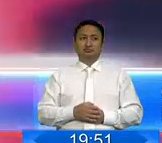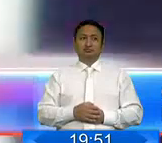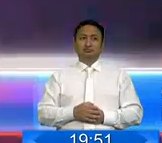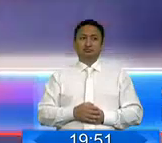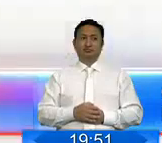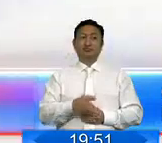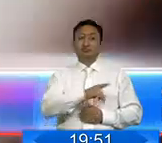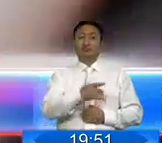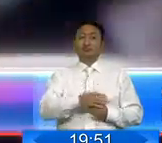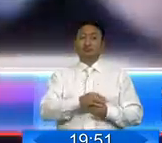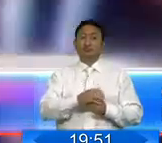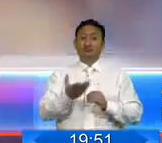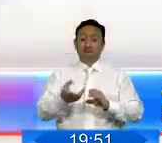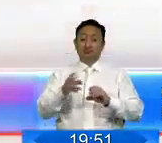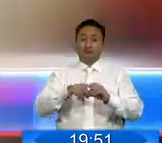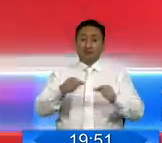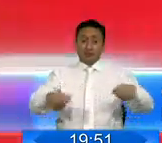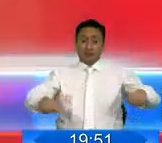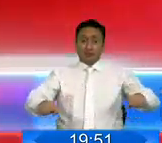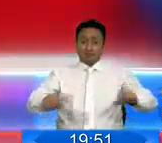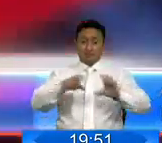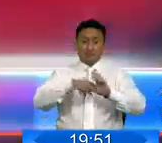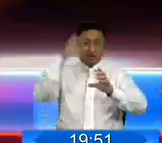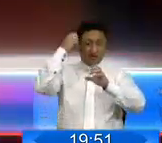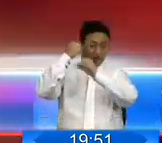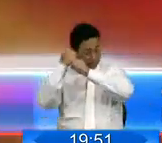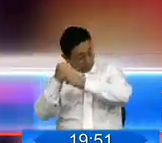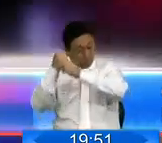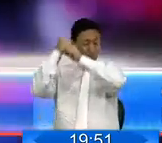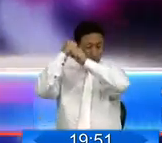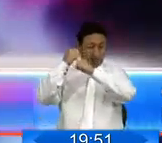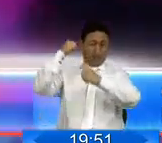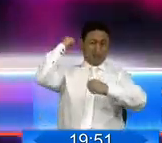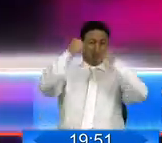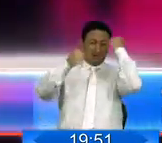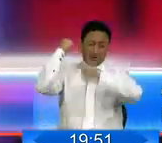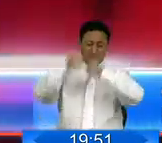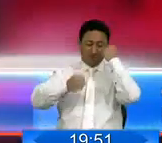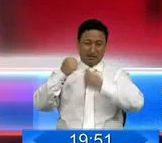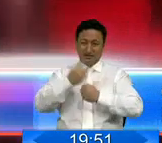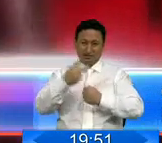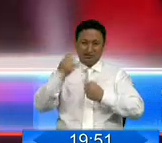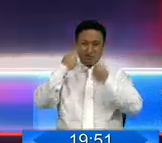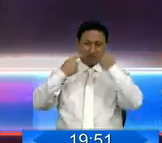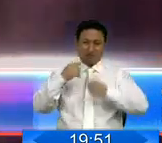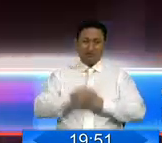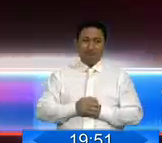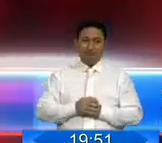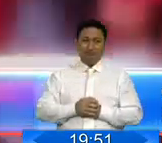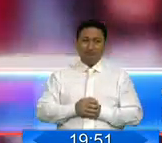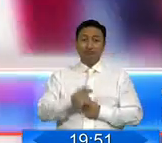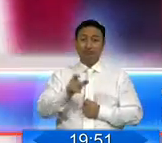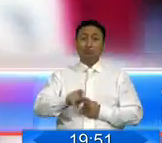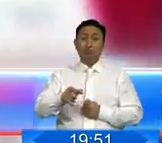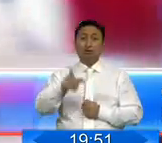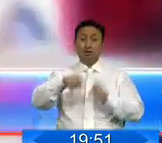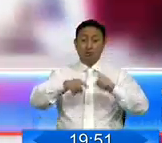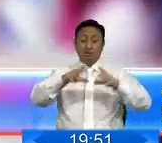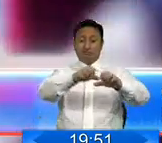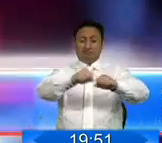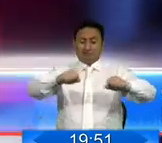A bordo de una tricimoto, ellas se alan el cabello y entre puños terminaron lastimándose, a pesar de los intentos de